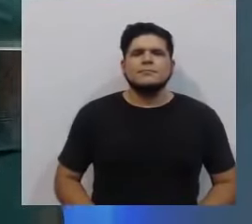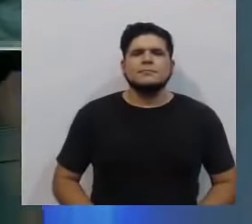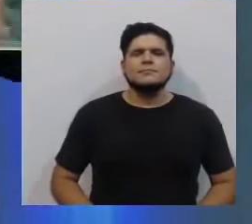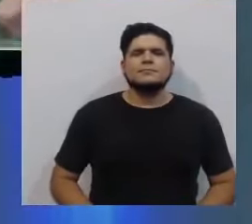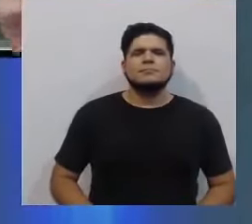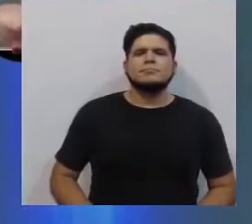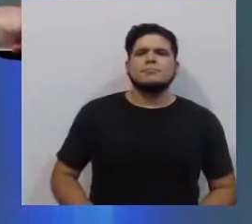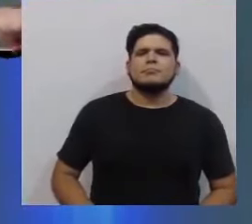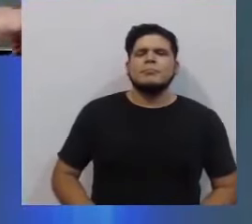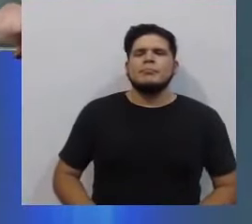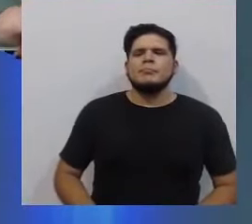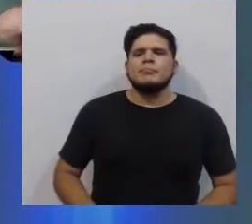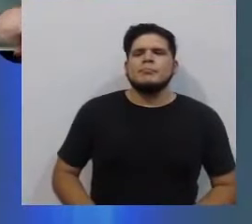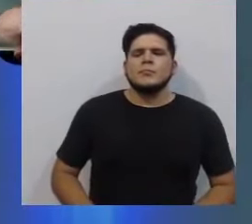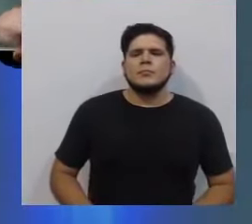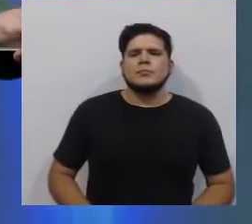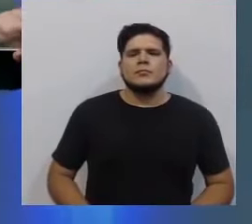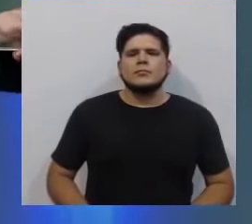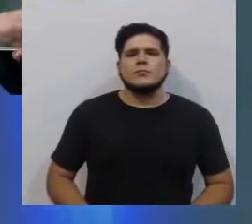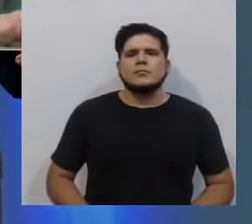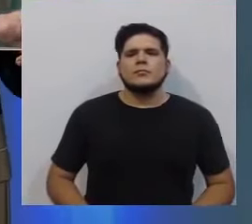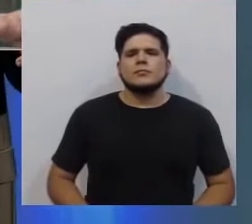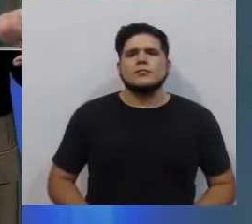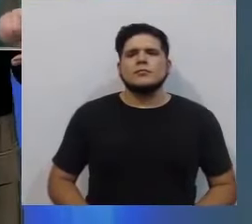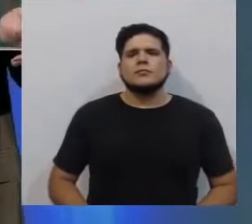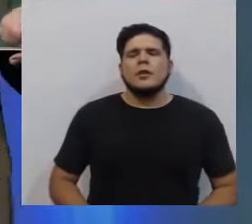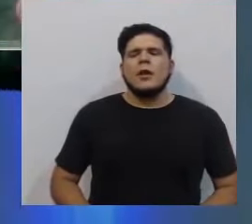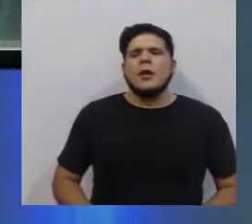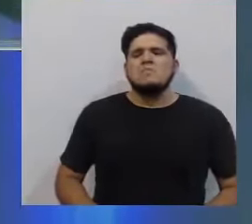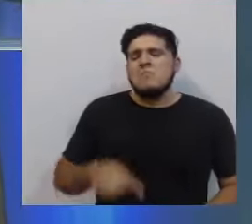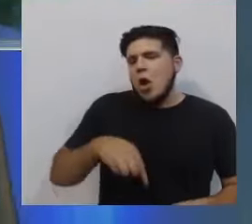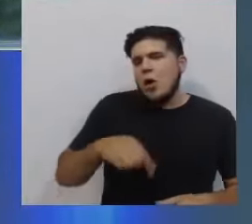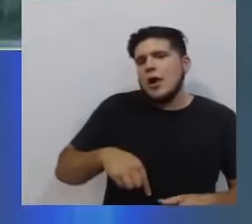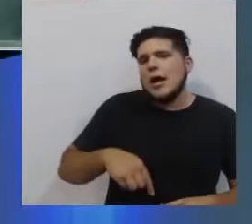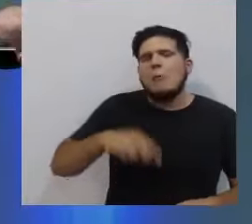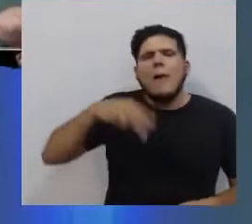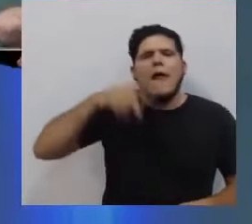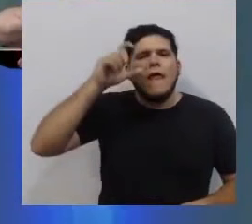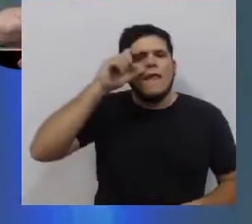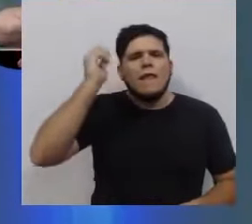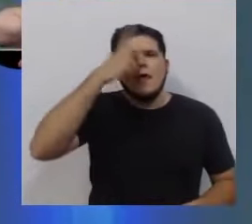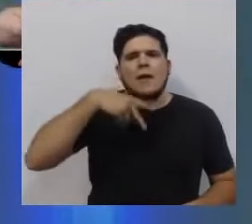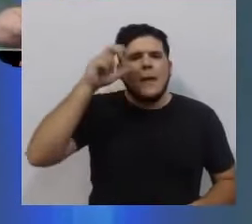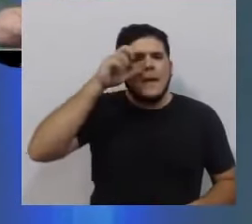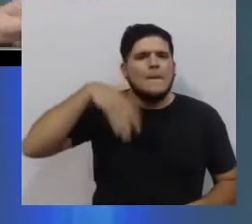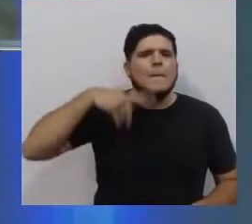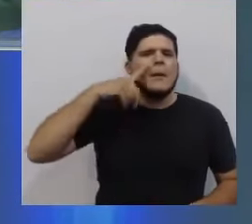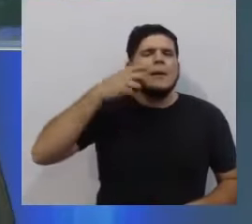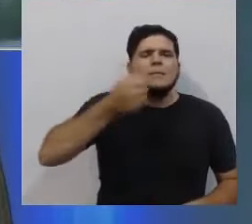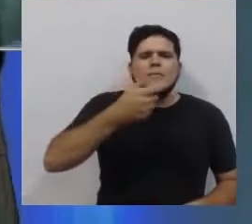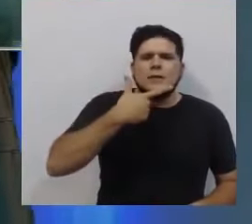y les dice porque vosotros ustedes que no están entendiendo que